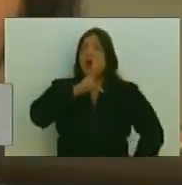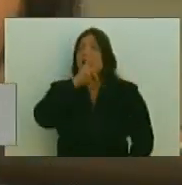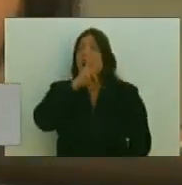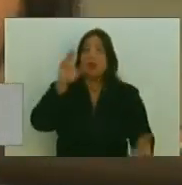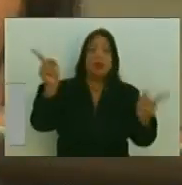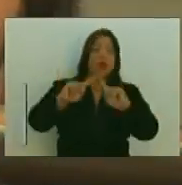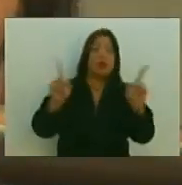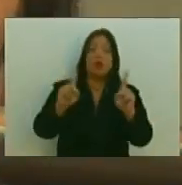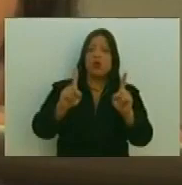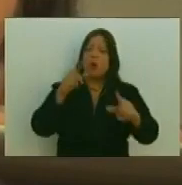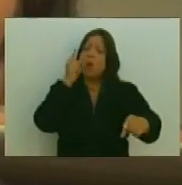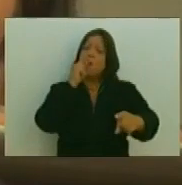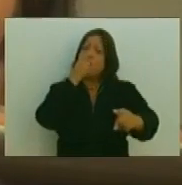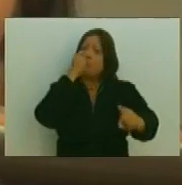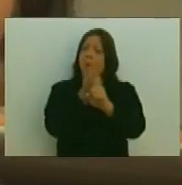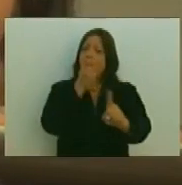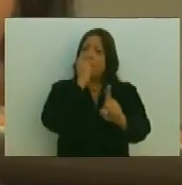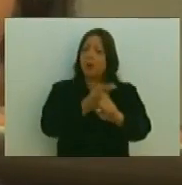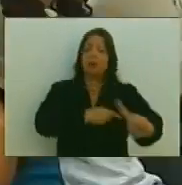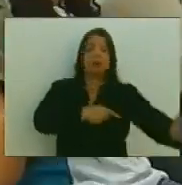no es un insulto.